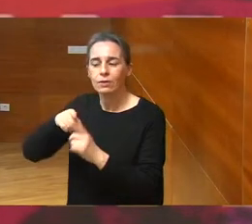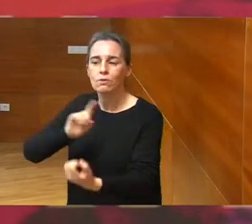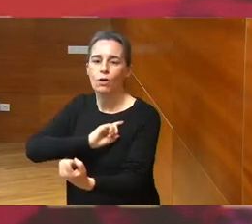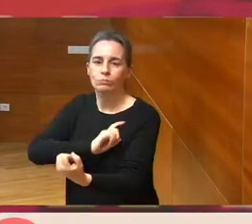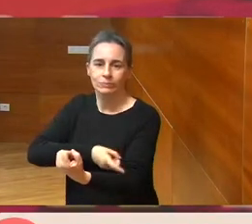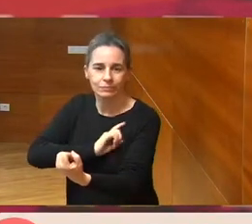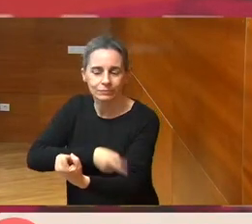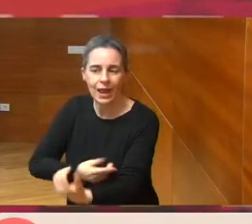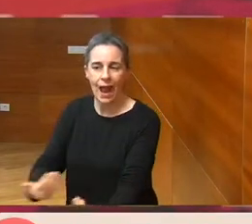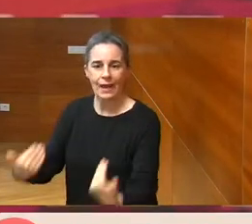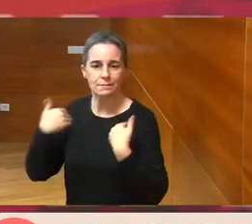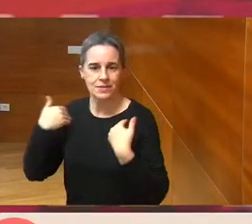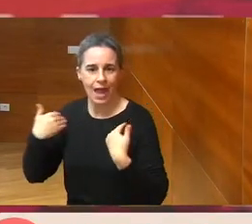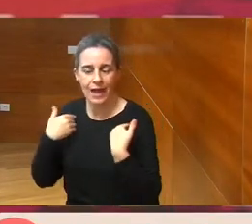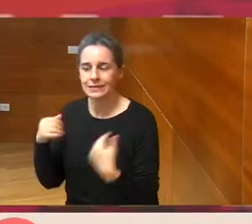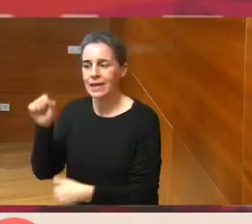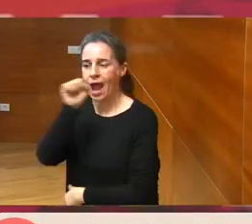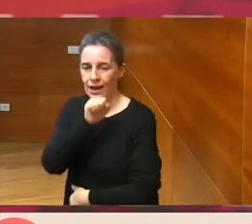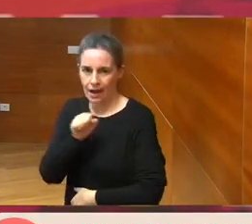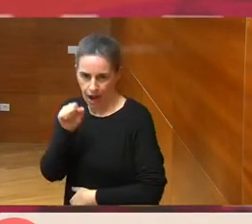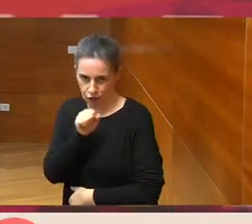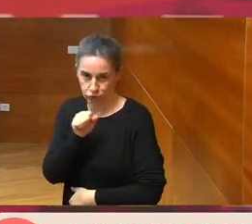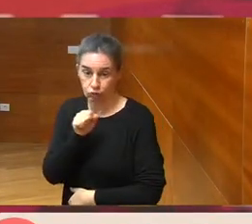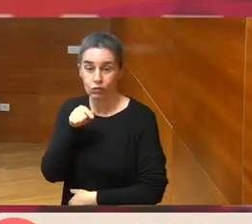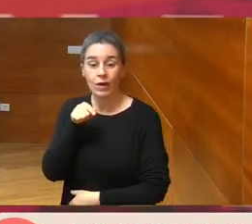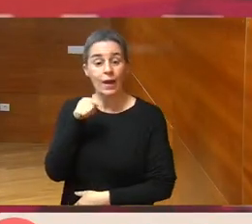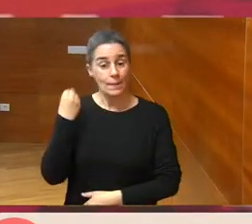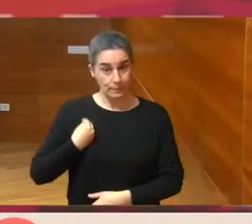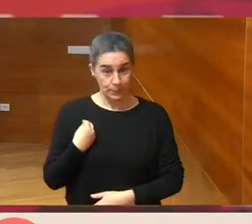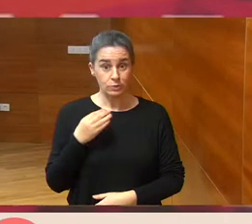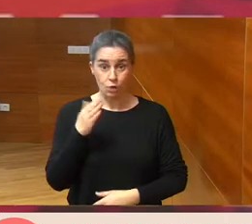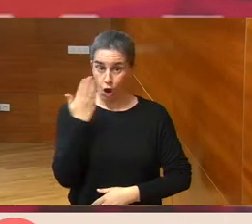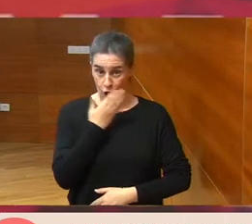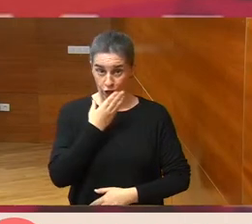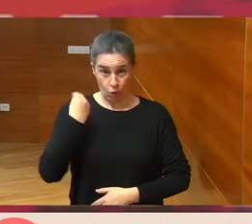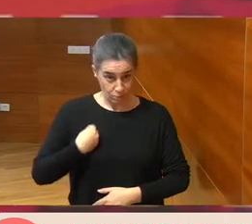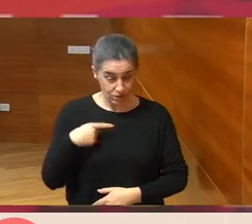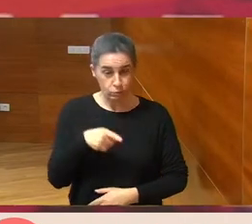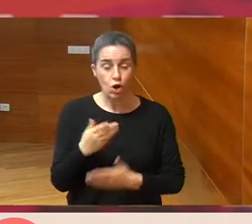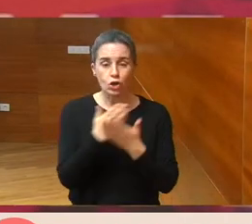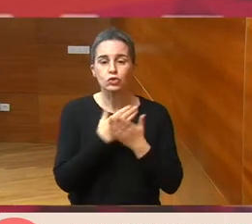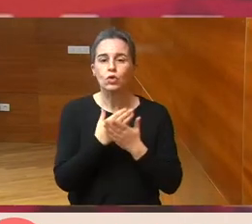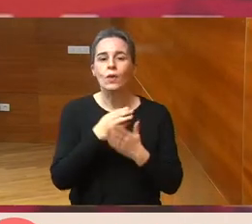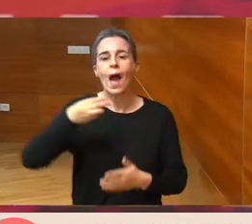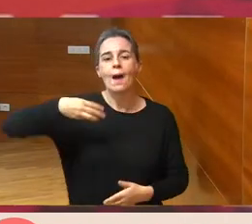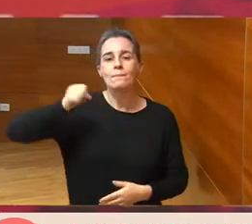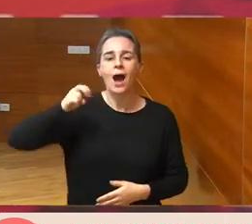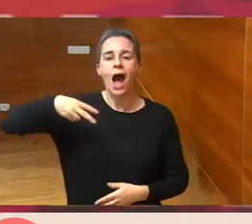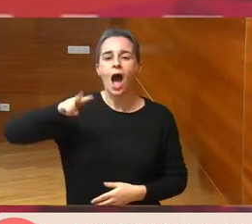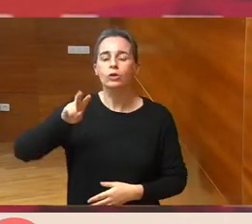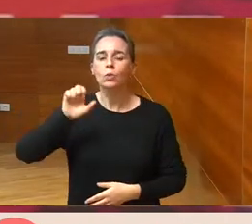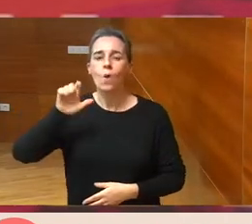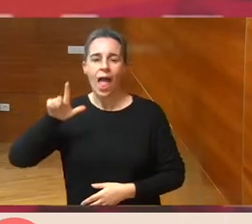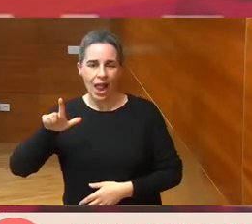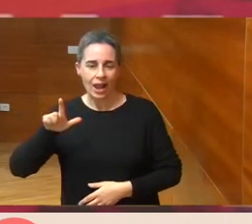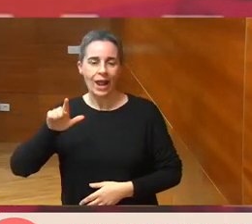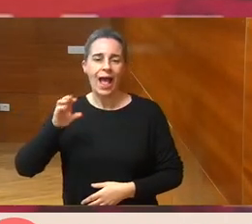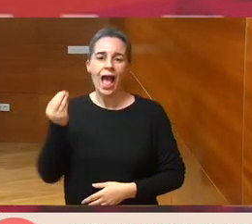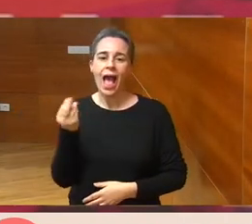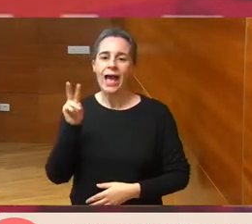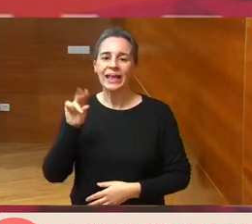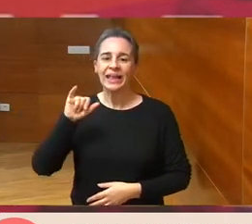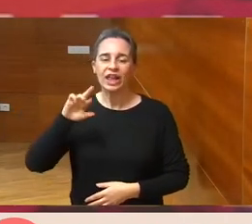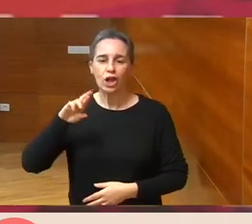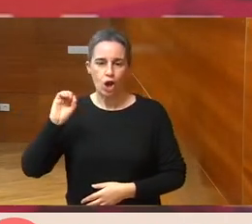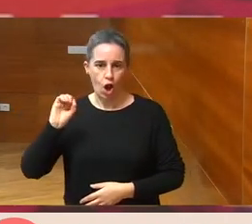decir que en el estudio también Manuel Quiroga losada o violinista pantevedres afináis dos éculo de